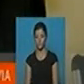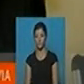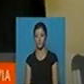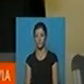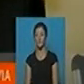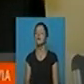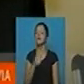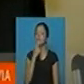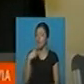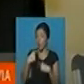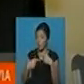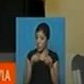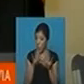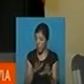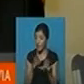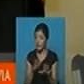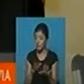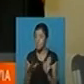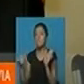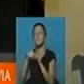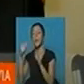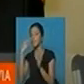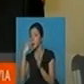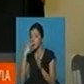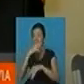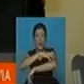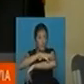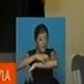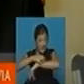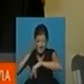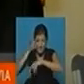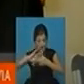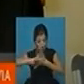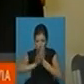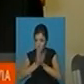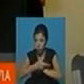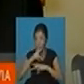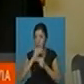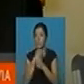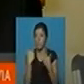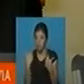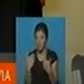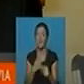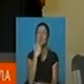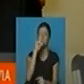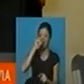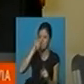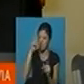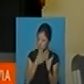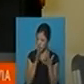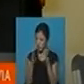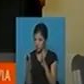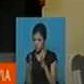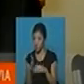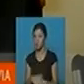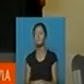rumbo, Bolivia va a llegar a eliminación de pobreza extrema, que digamos es cerca del 3%, antes de